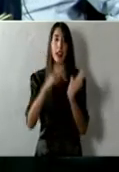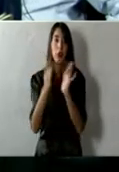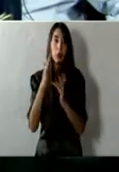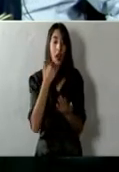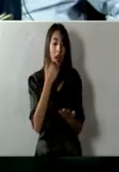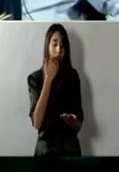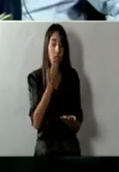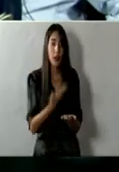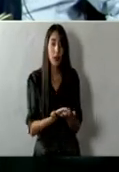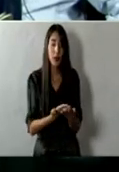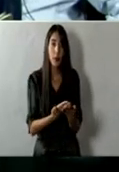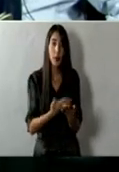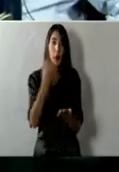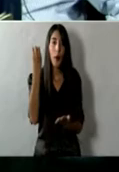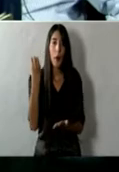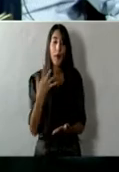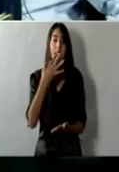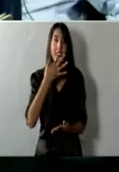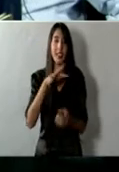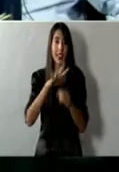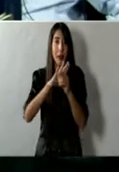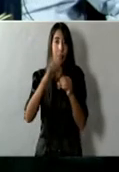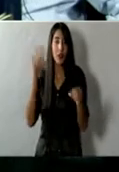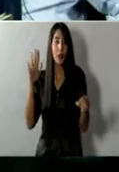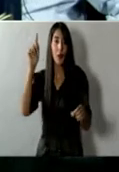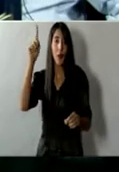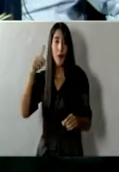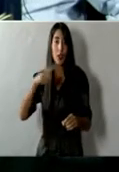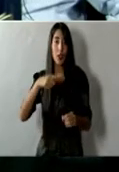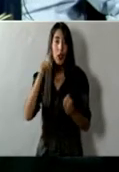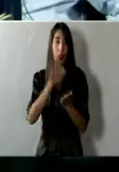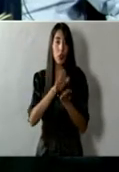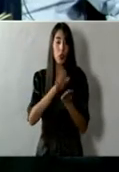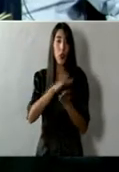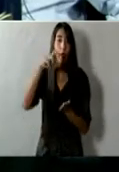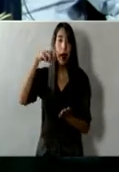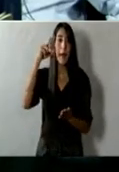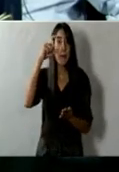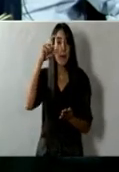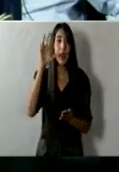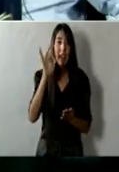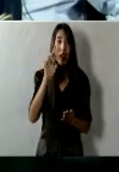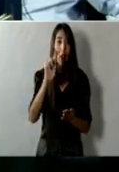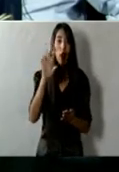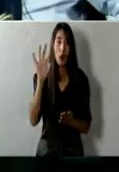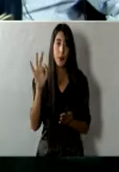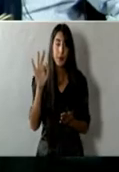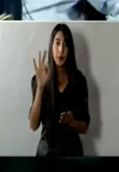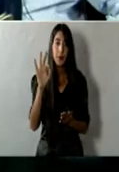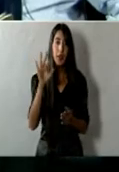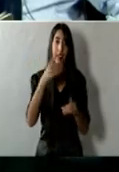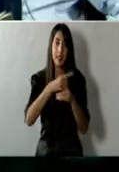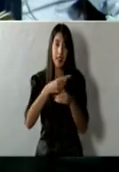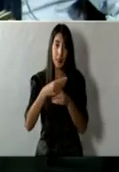Dios del pan de vida vino sobre el corazón de la vida de Simón Pedro. Hoy ese pan de los